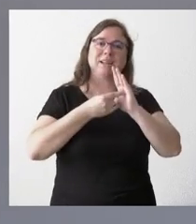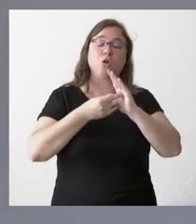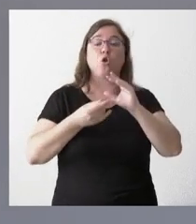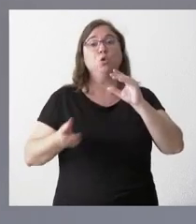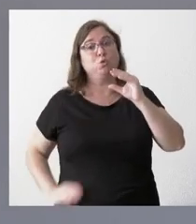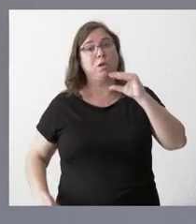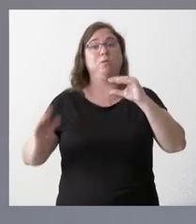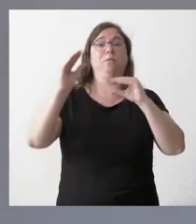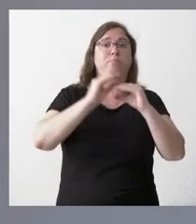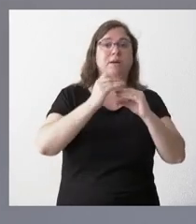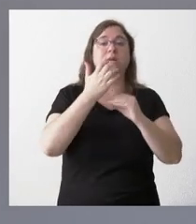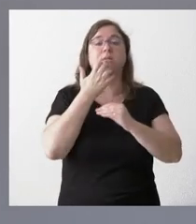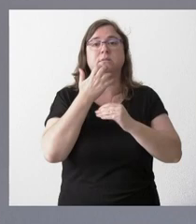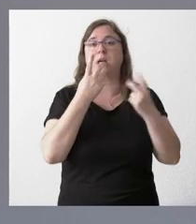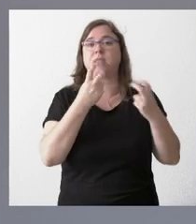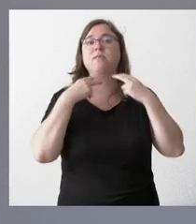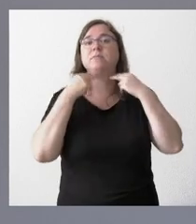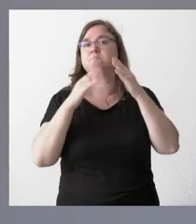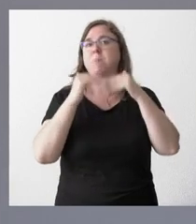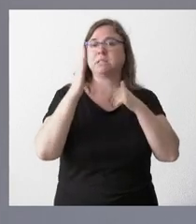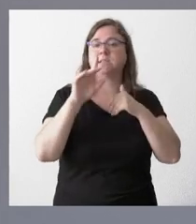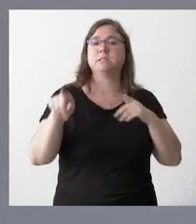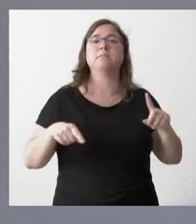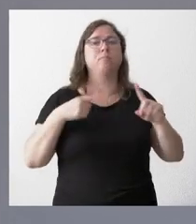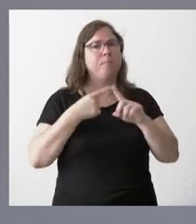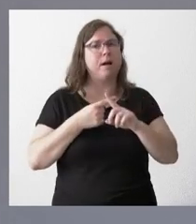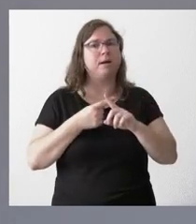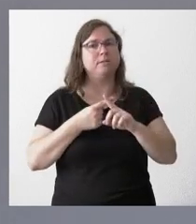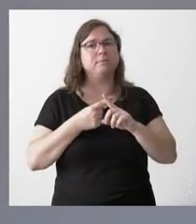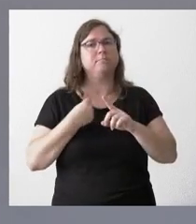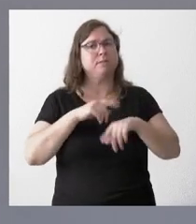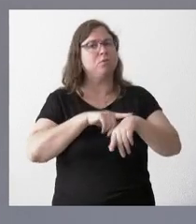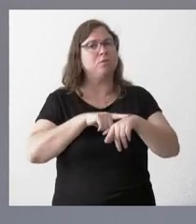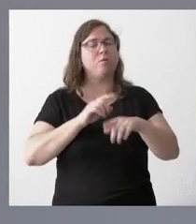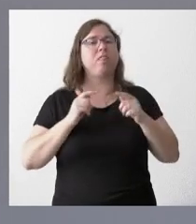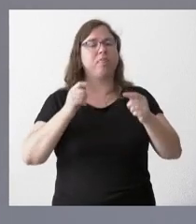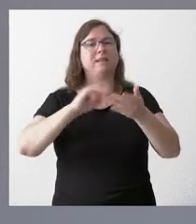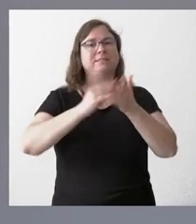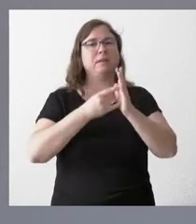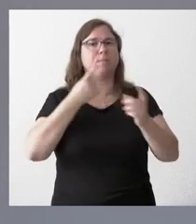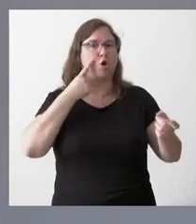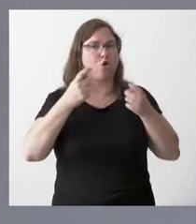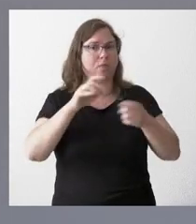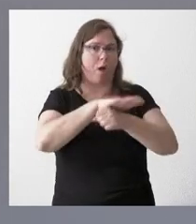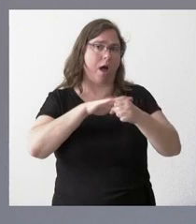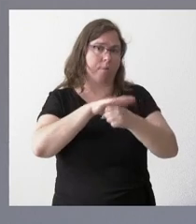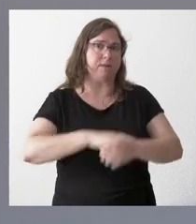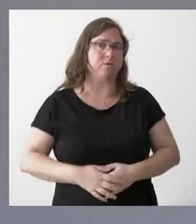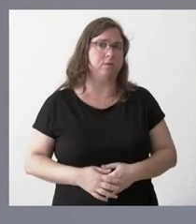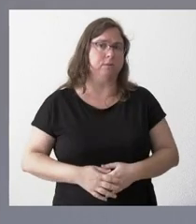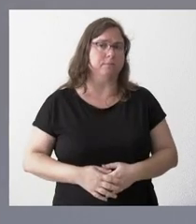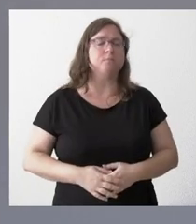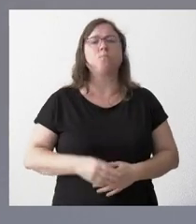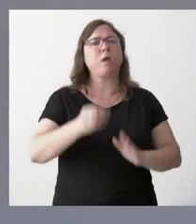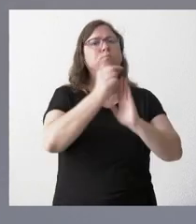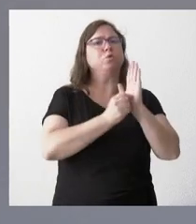cuando la retribución en la Diputación fuera superior a esa cantidad y que a la vez establece los mecanismos de coordinación de ese ámbito. Es algo muy bien valorado. ¿Qué